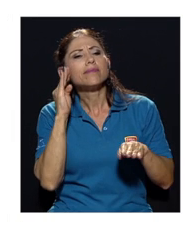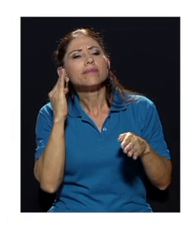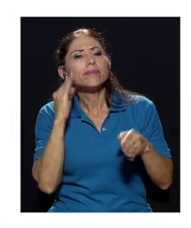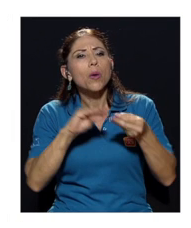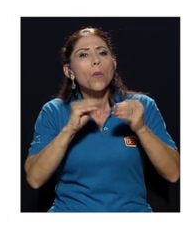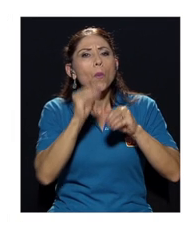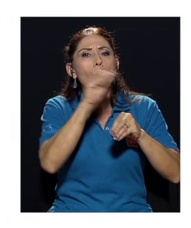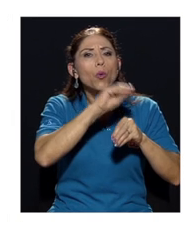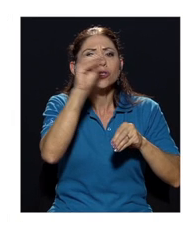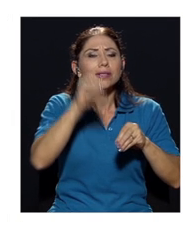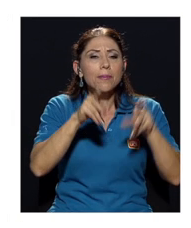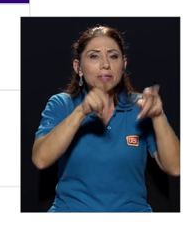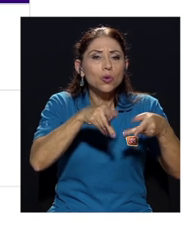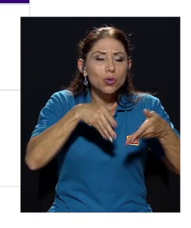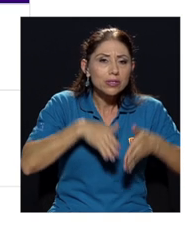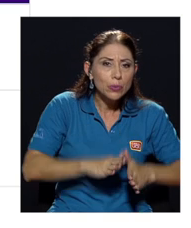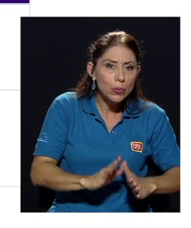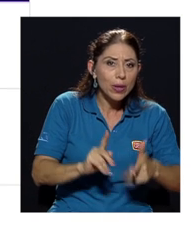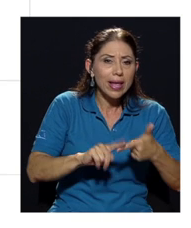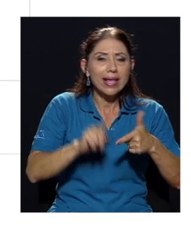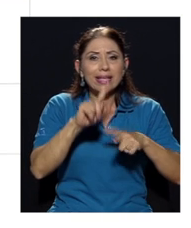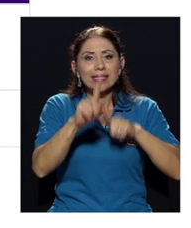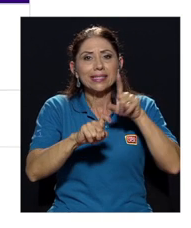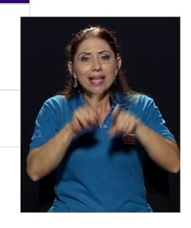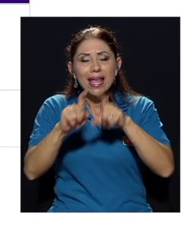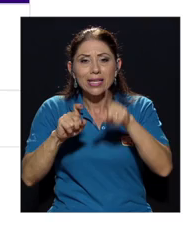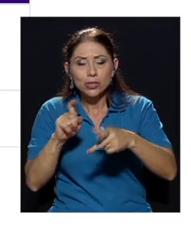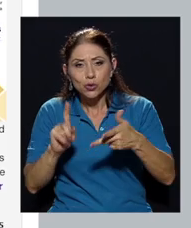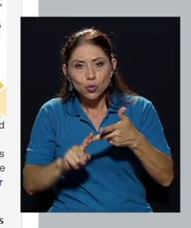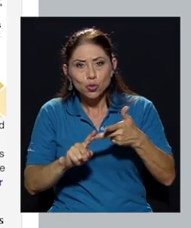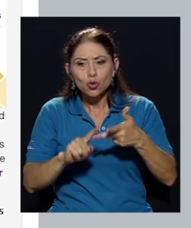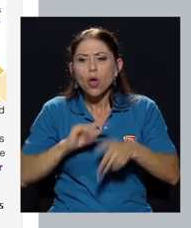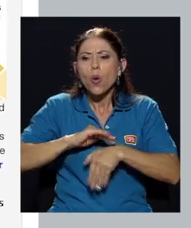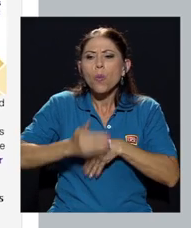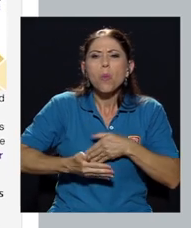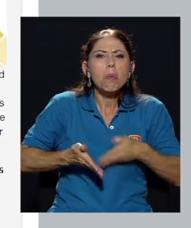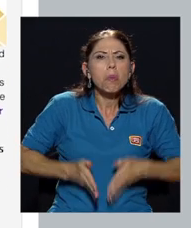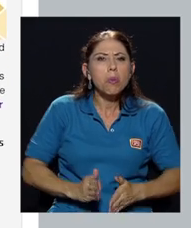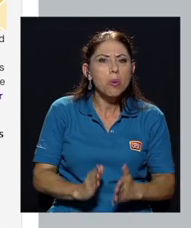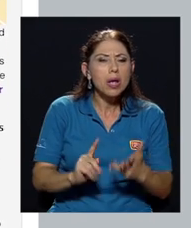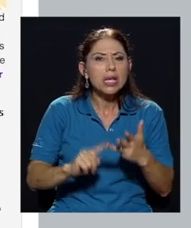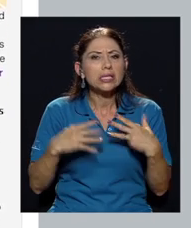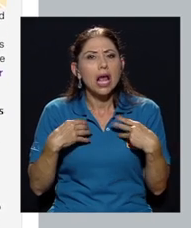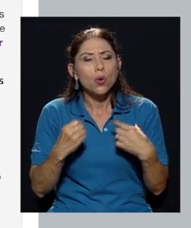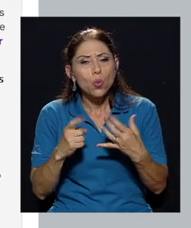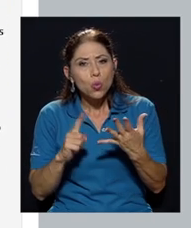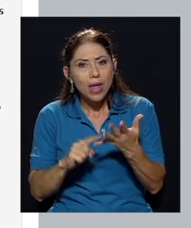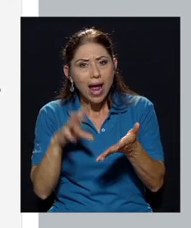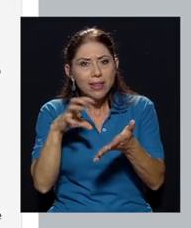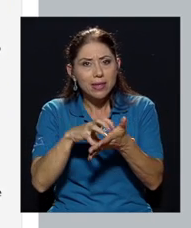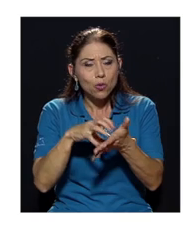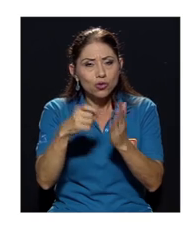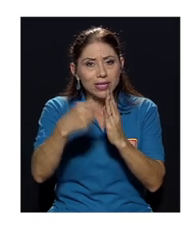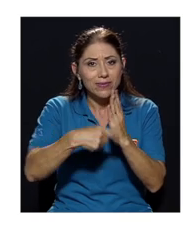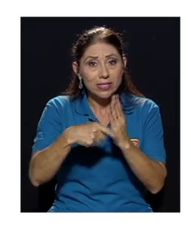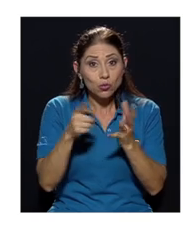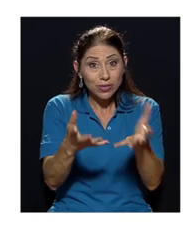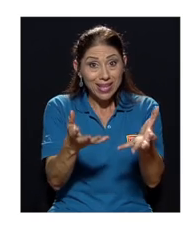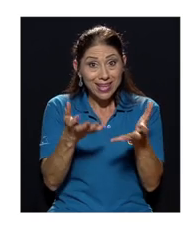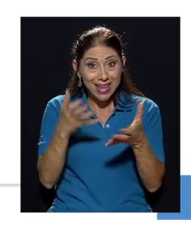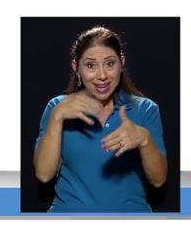demográficas, censos, encuestas de fecundidad y salud y artículos de revista. Si usted desea acceder a los datos